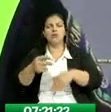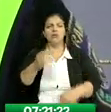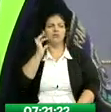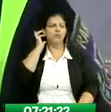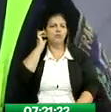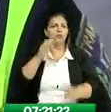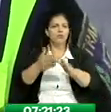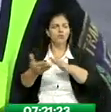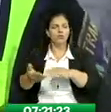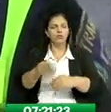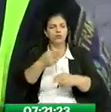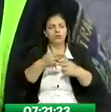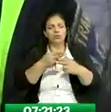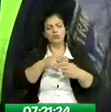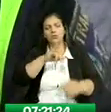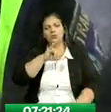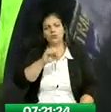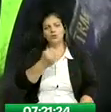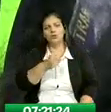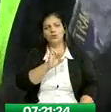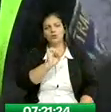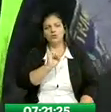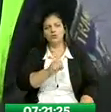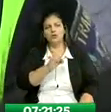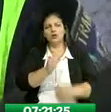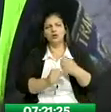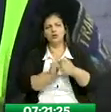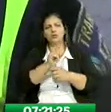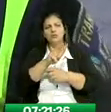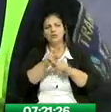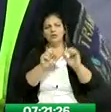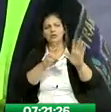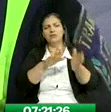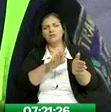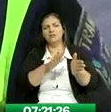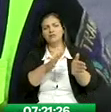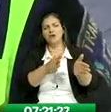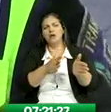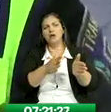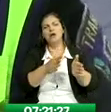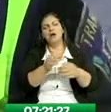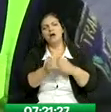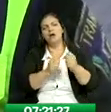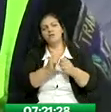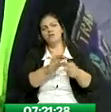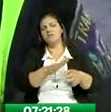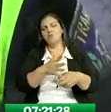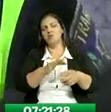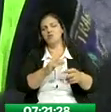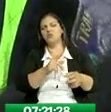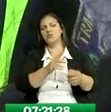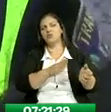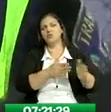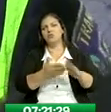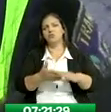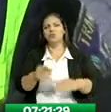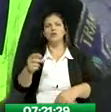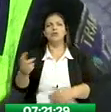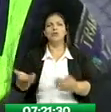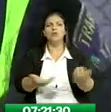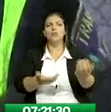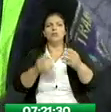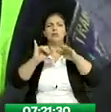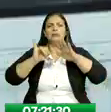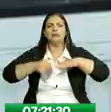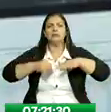de 27 años aproximadamente, y una criatura de 6 meses, Julián